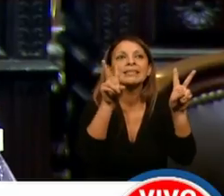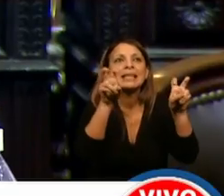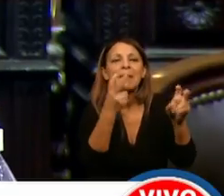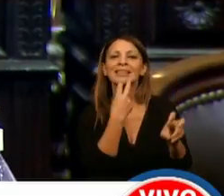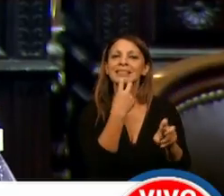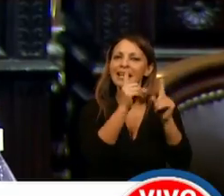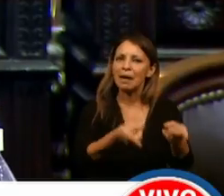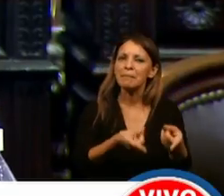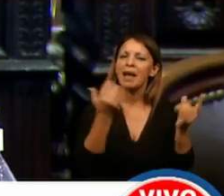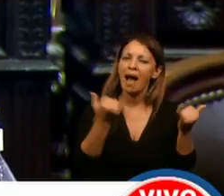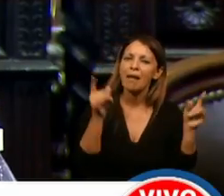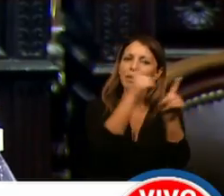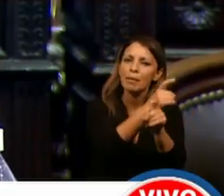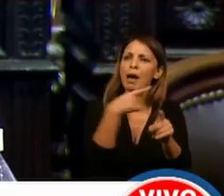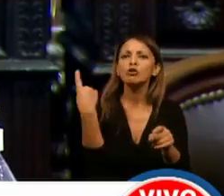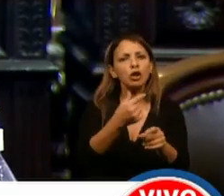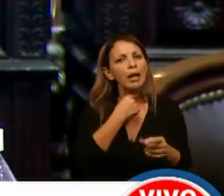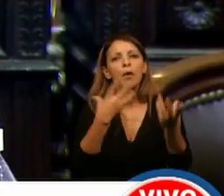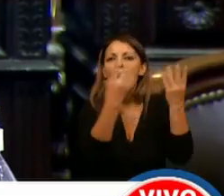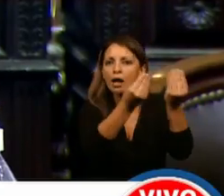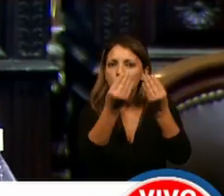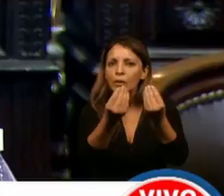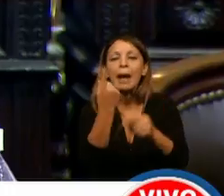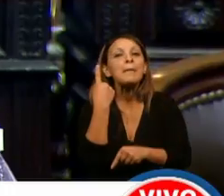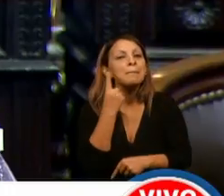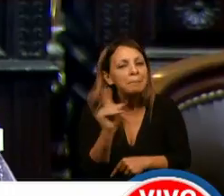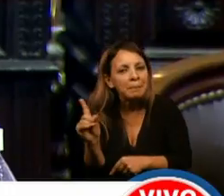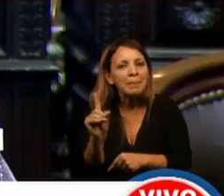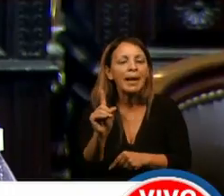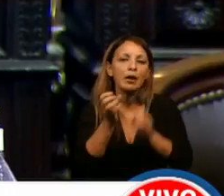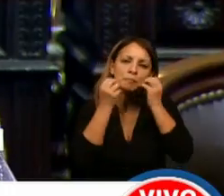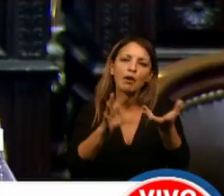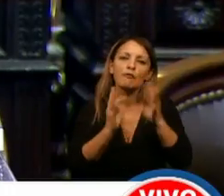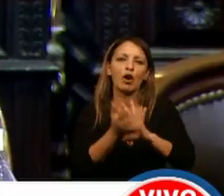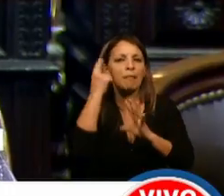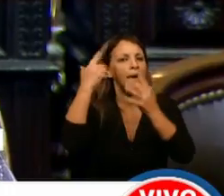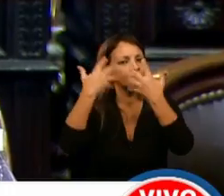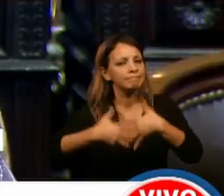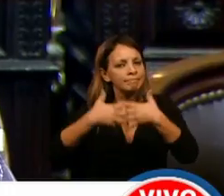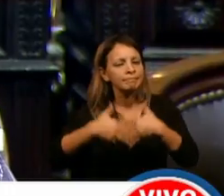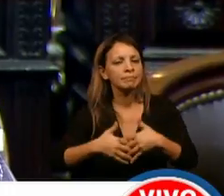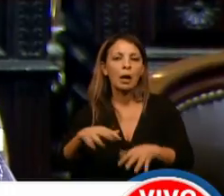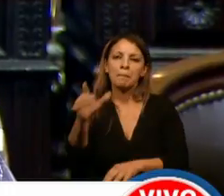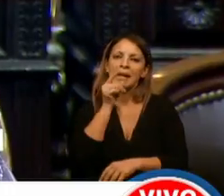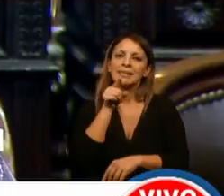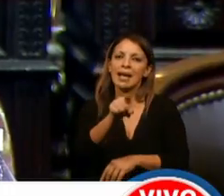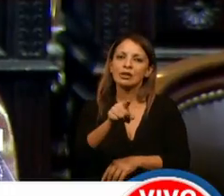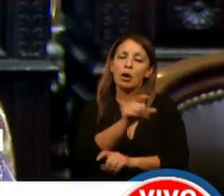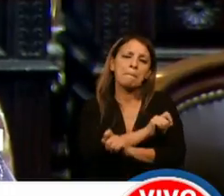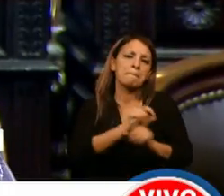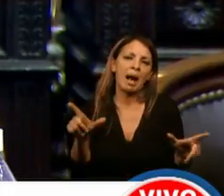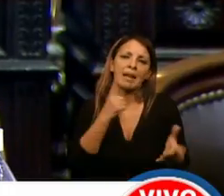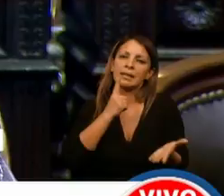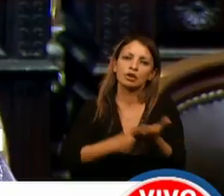y that estamos dispuestos a tratarlo y enfrentarlo por él con un mejor criterio señor presidente nos parece que esto es una mala política